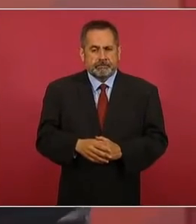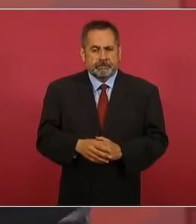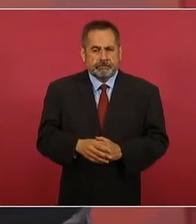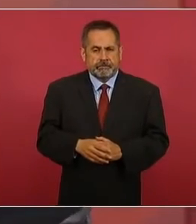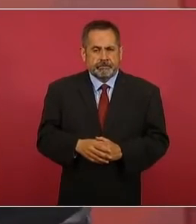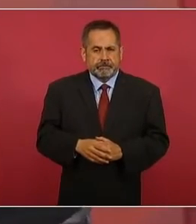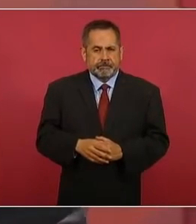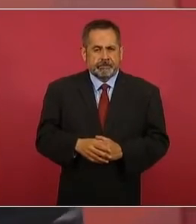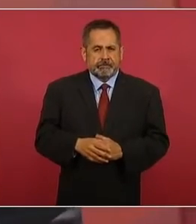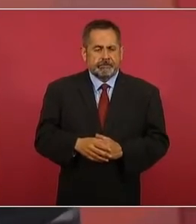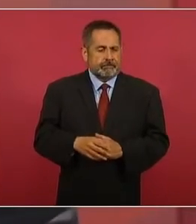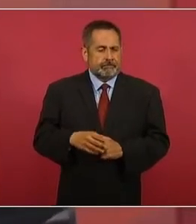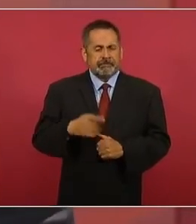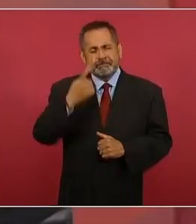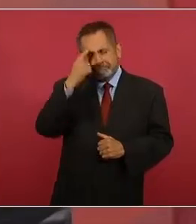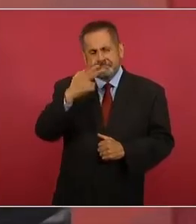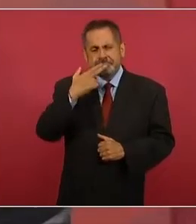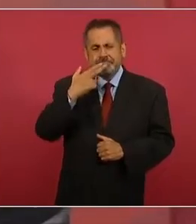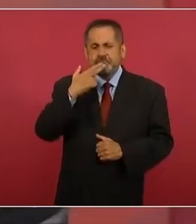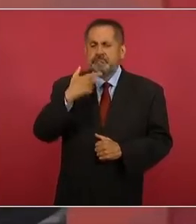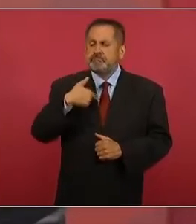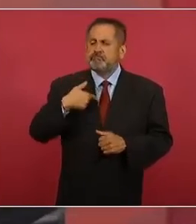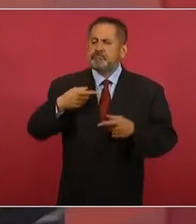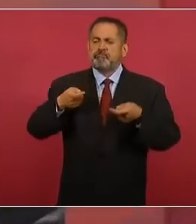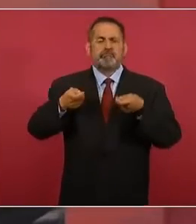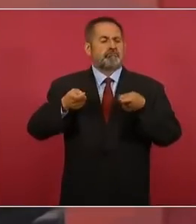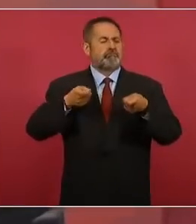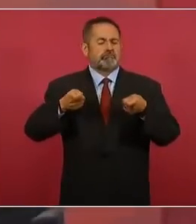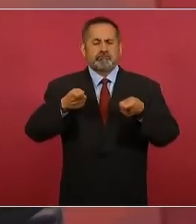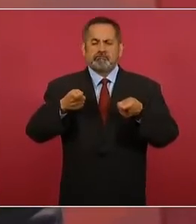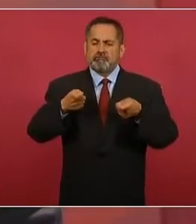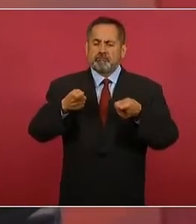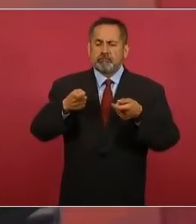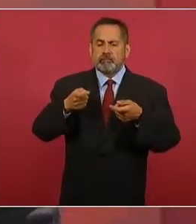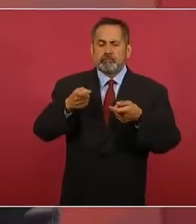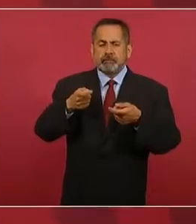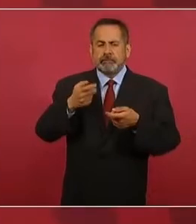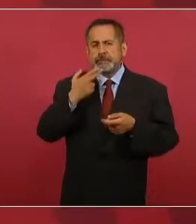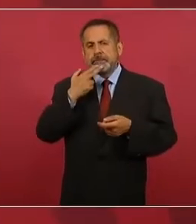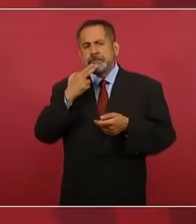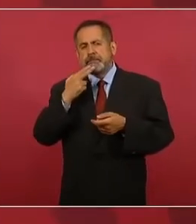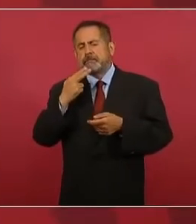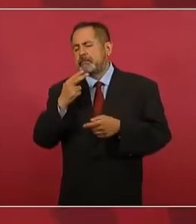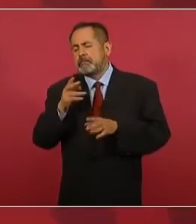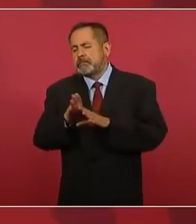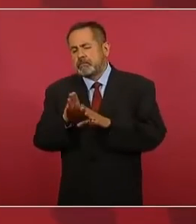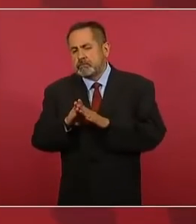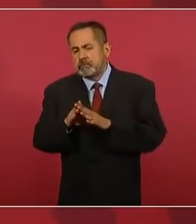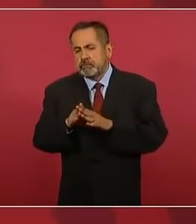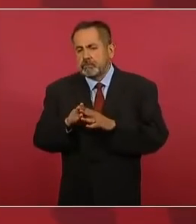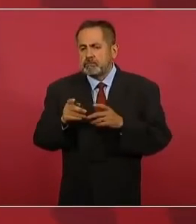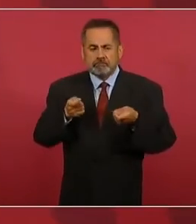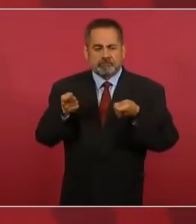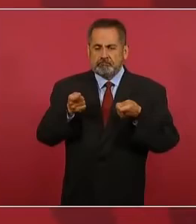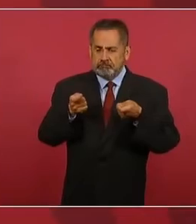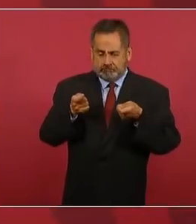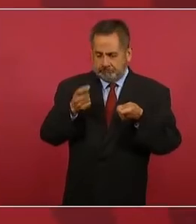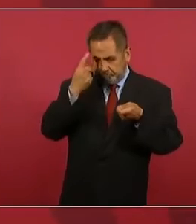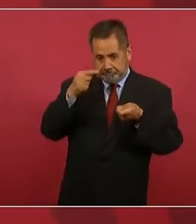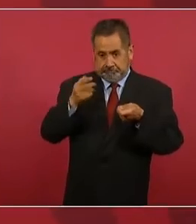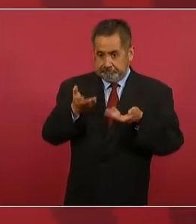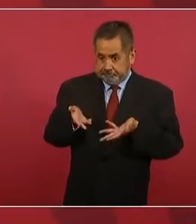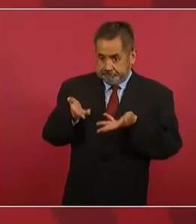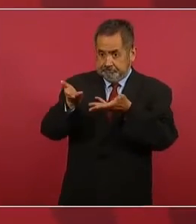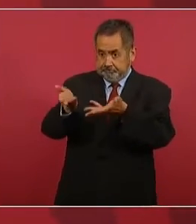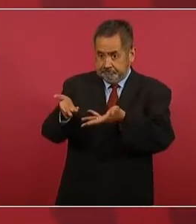El poder solo tiene sentido y se convierte en virtud cuando se pone al servicio de los demás.